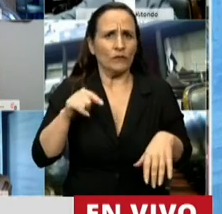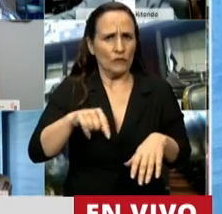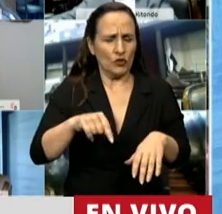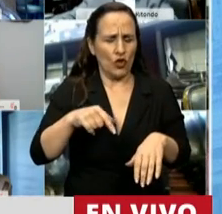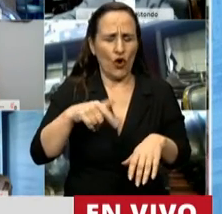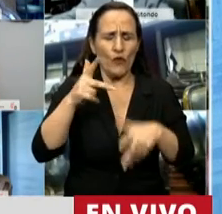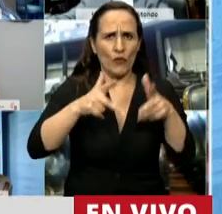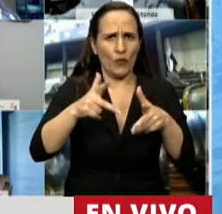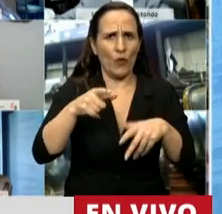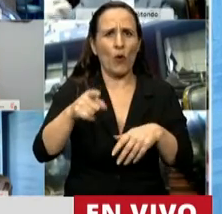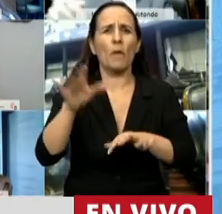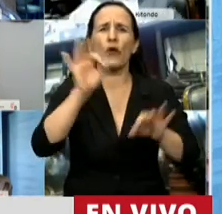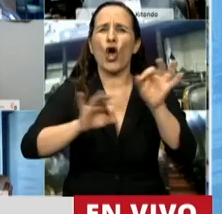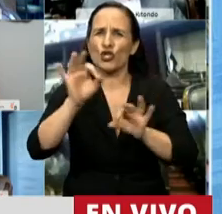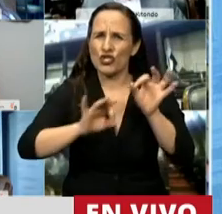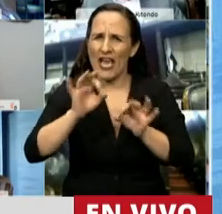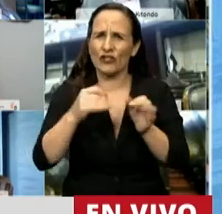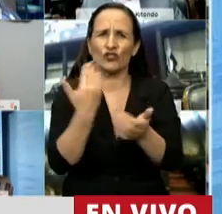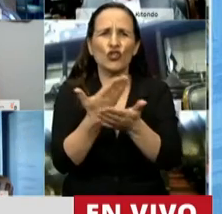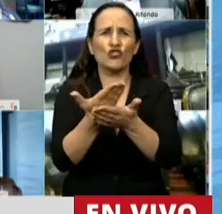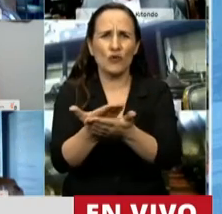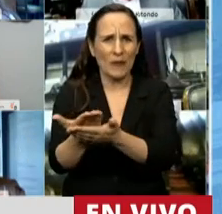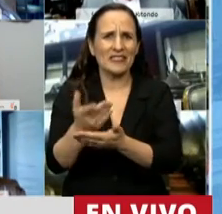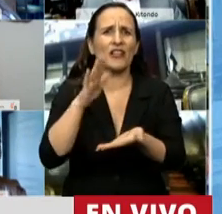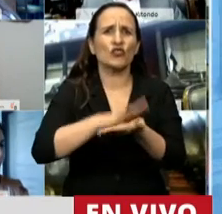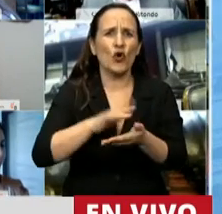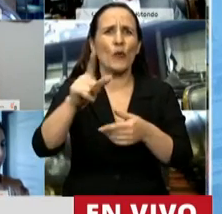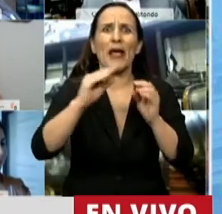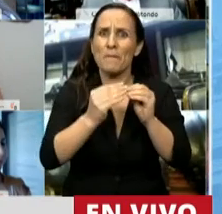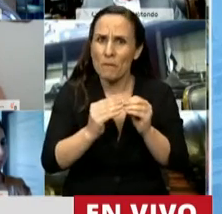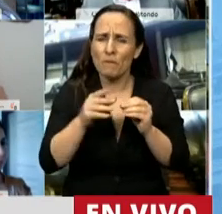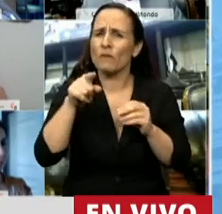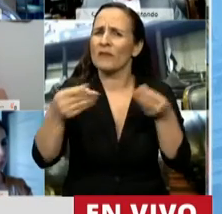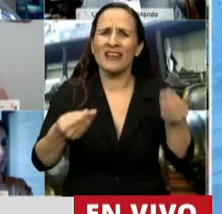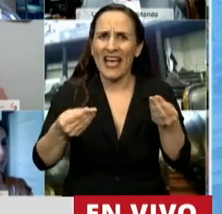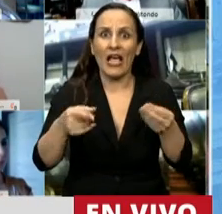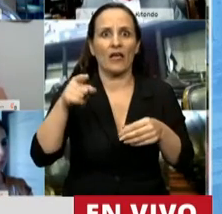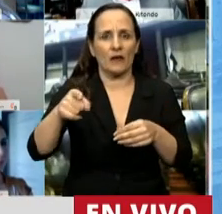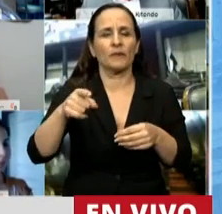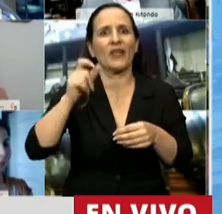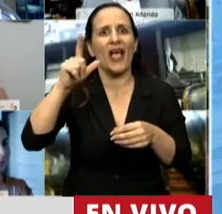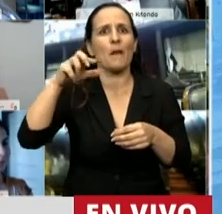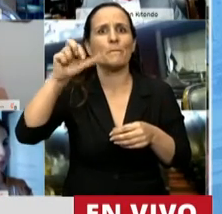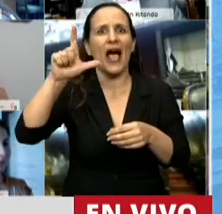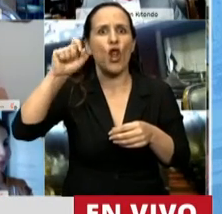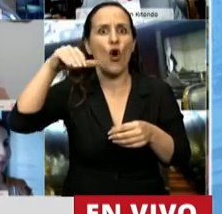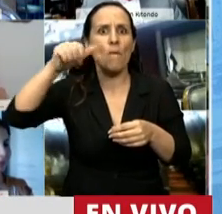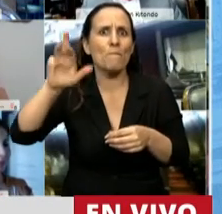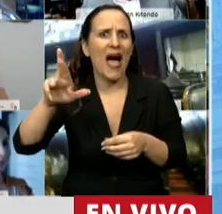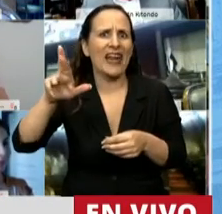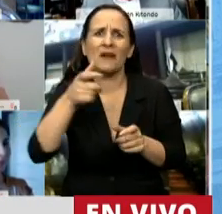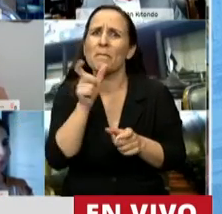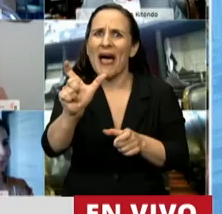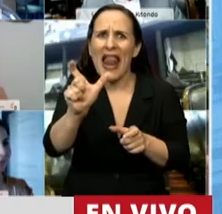defender tantos proyectos que venimos presentando sobre la problemática que implica el Palomar. El Palomar no es una